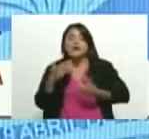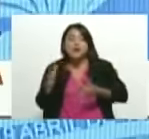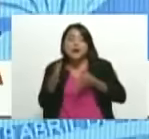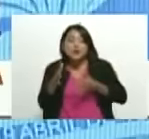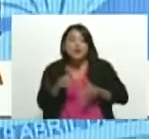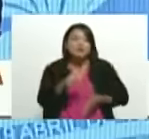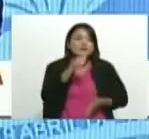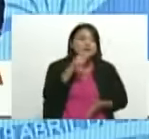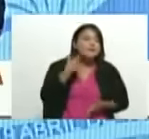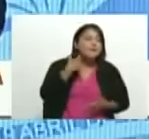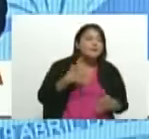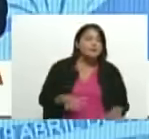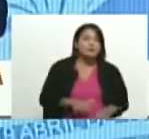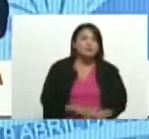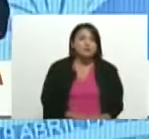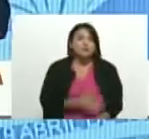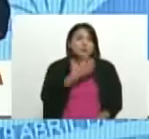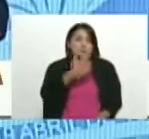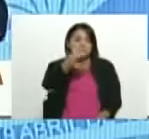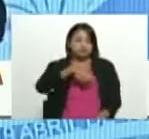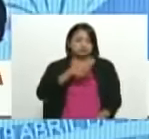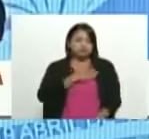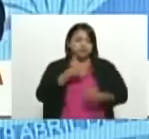Pongamos, por ejemplo, que un candidato diga, no, mire, yo gané.